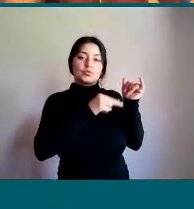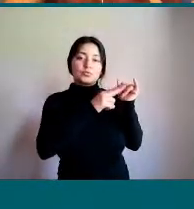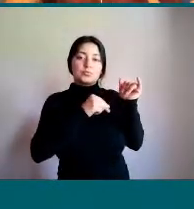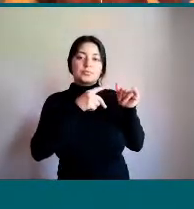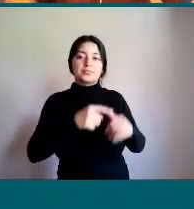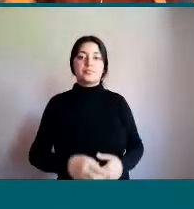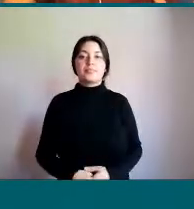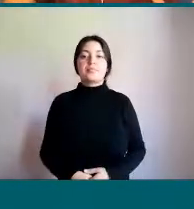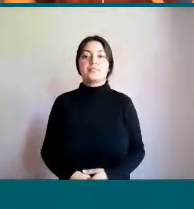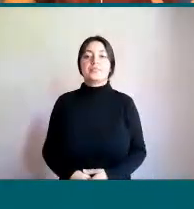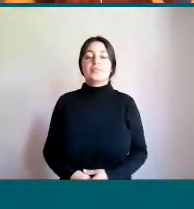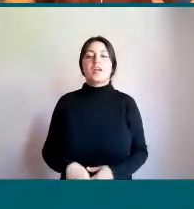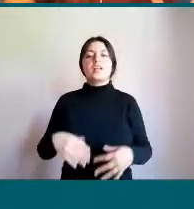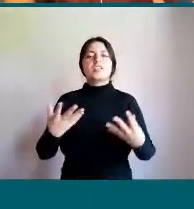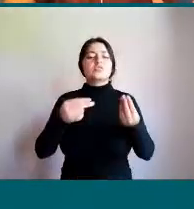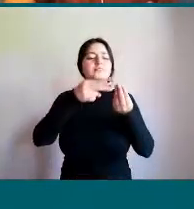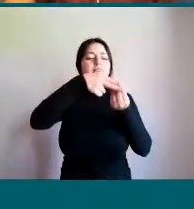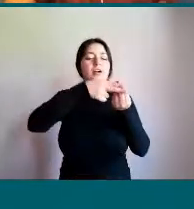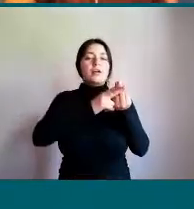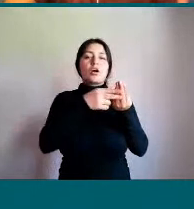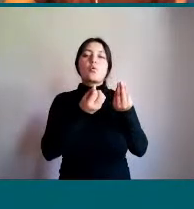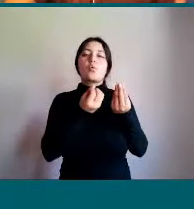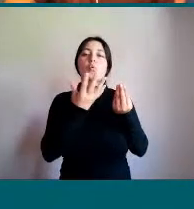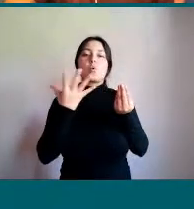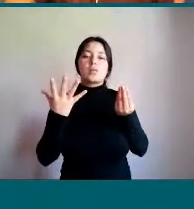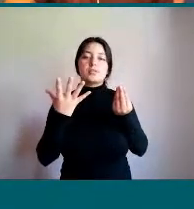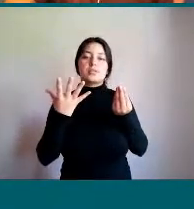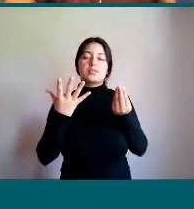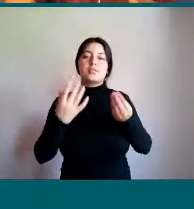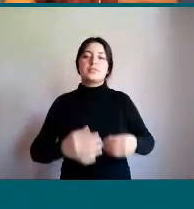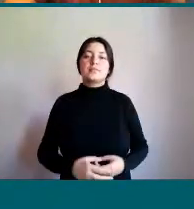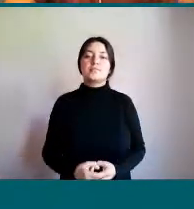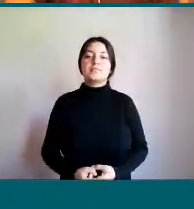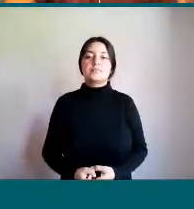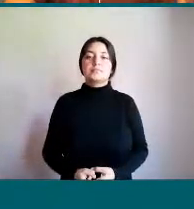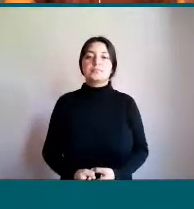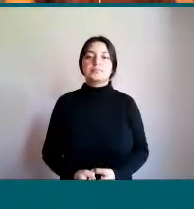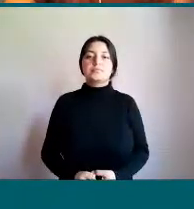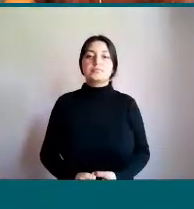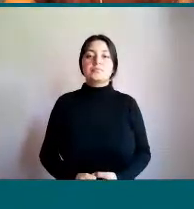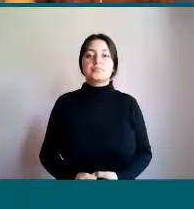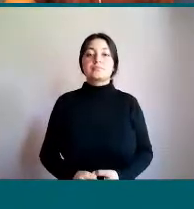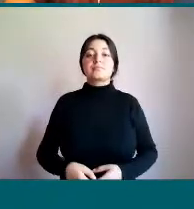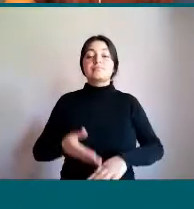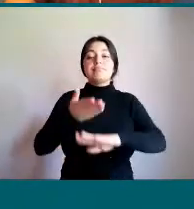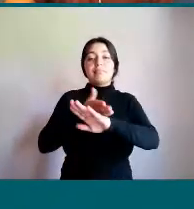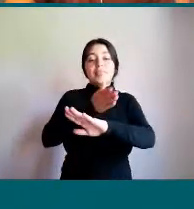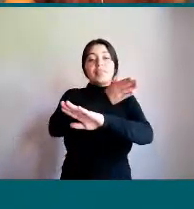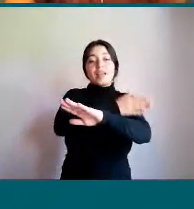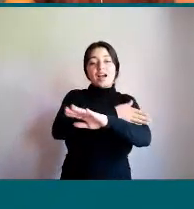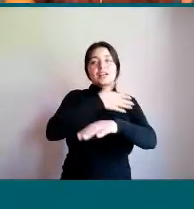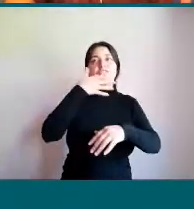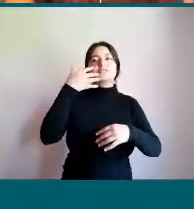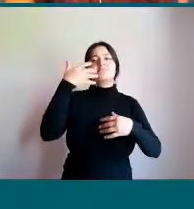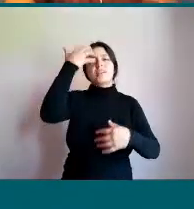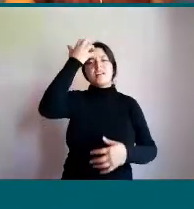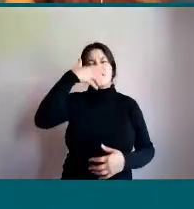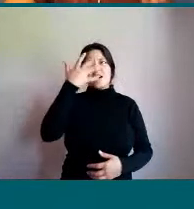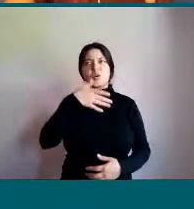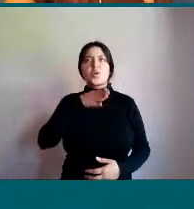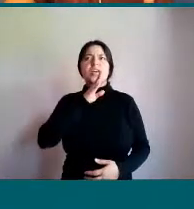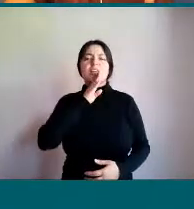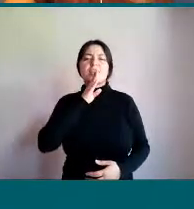Así que, ¿cuántas herramientas tenemos para evaluar? Sería ya el último punto. Ya hemos conseguido elegir qué evalúo, quién